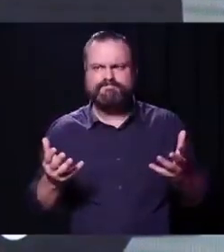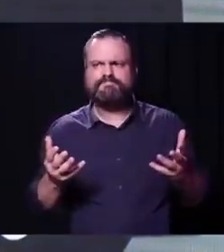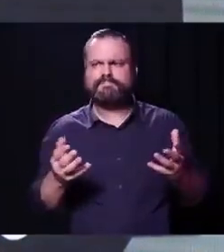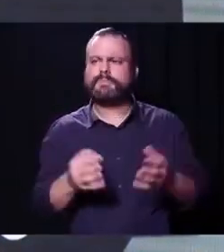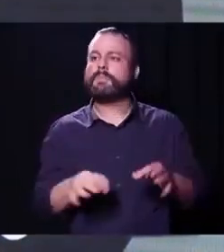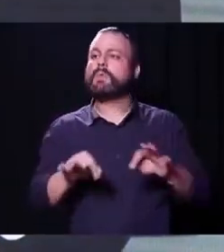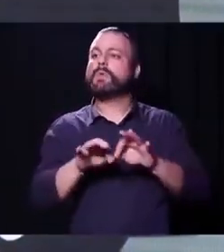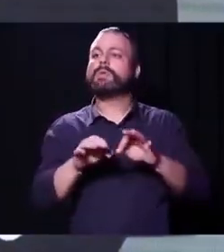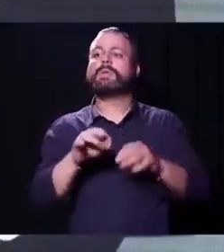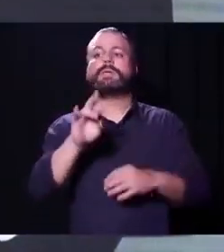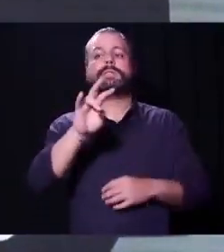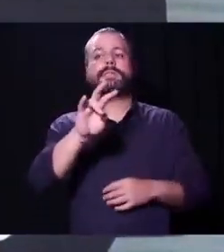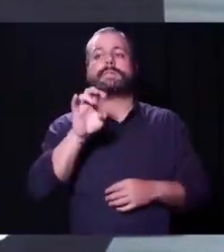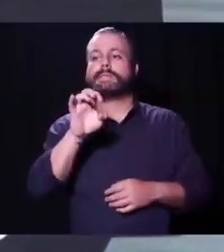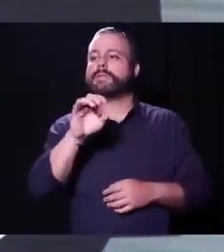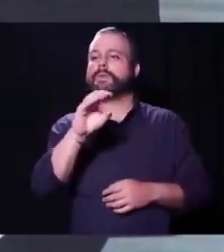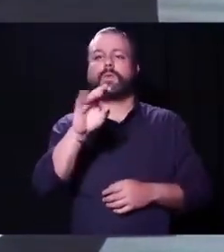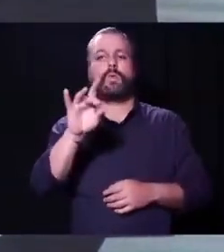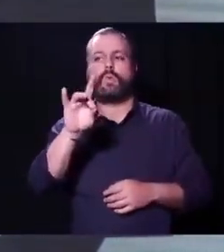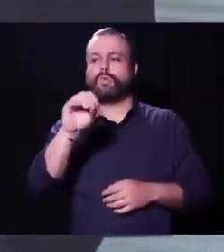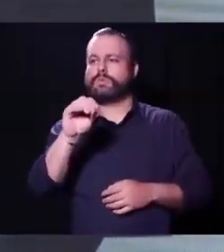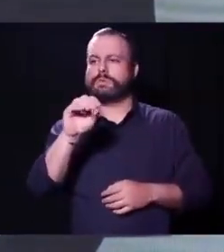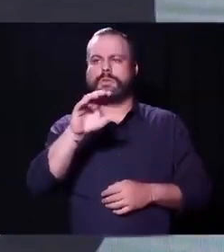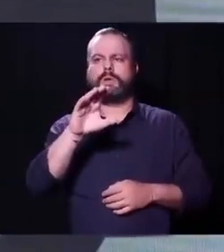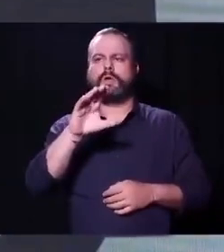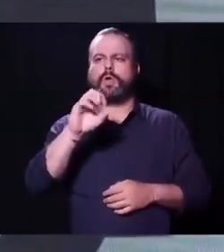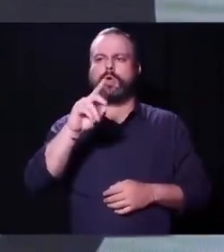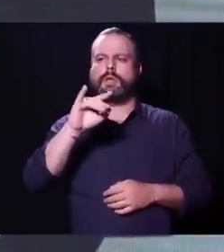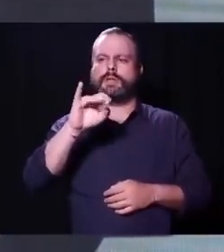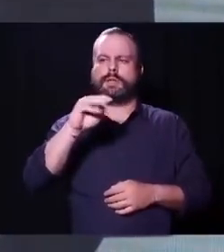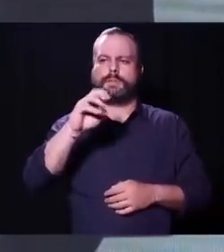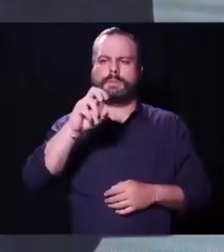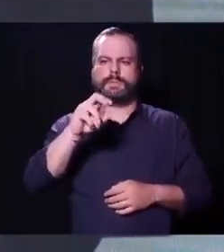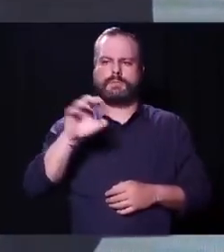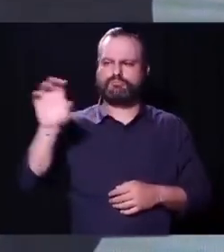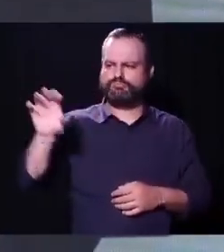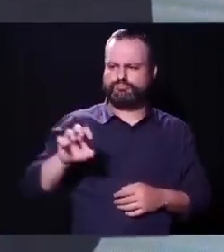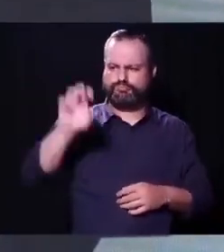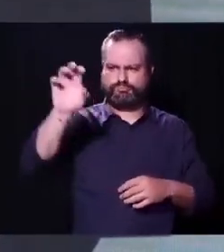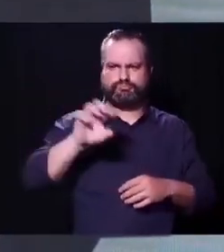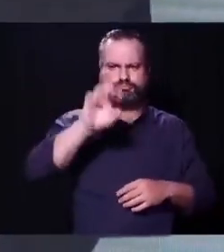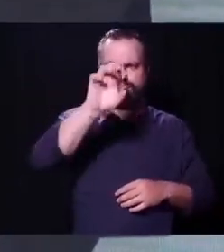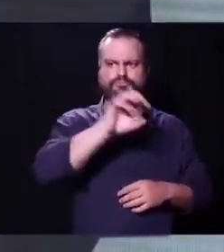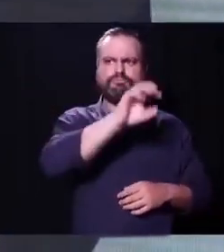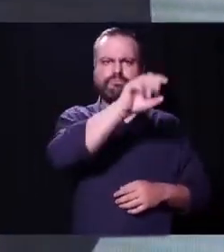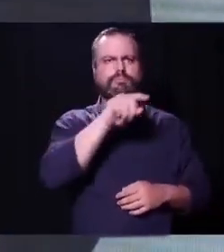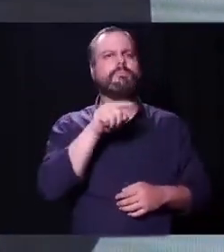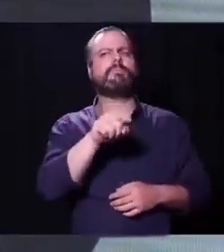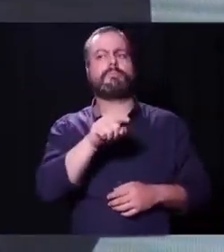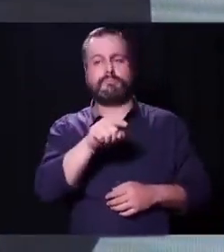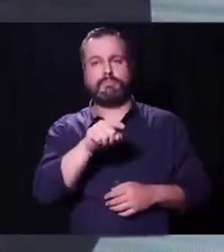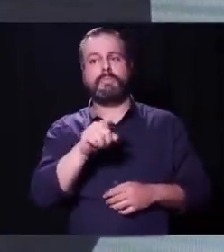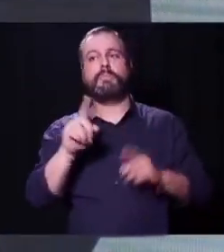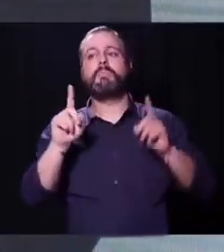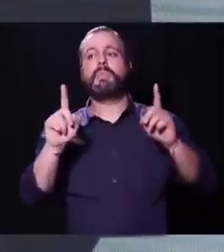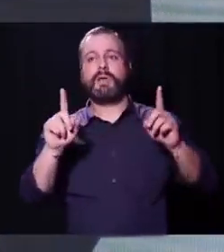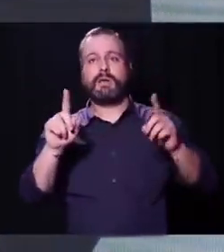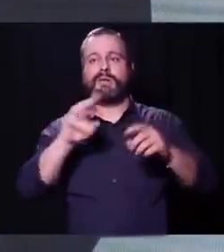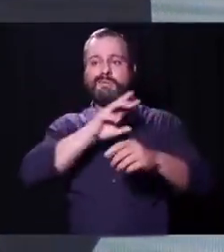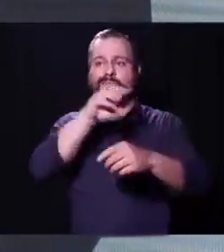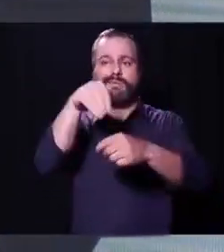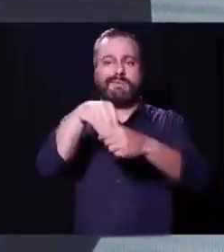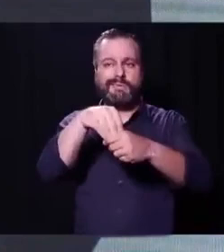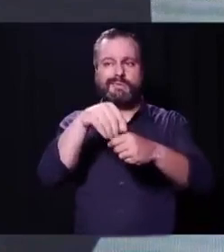corregimientos. En un tiempo, las comunidades estaban organizadas. En el tiempo de Omar se organizaban las